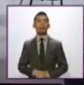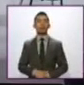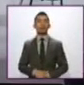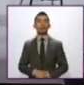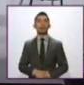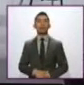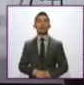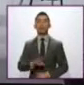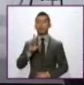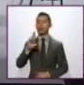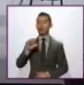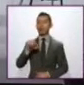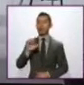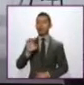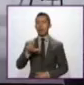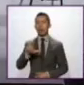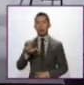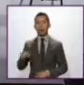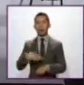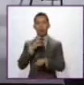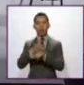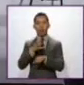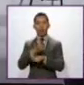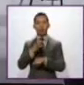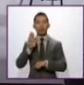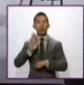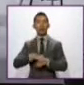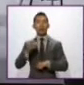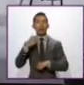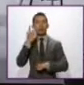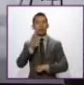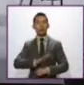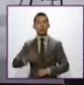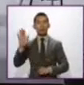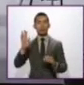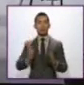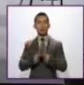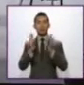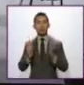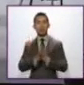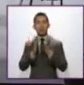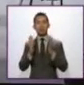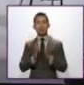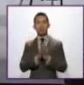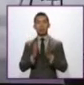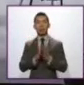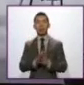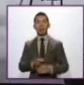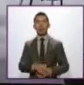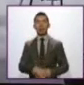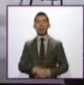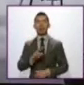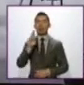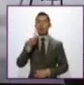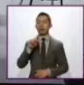Gracias, Raquel, número 4. ¿Alguien más que quiera levantar la mano y participar en este espacio de contrarréplica? Katia, gracias,